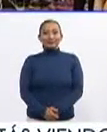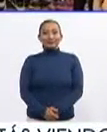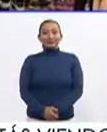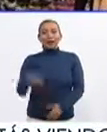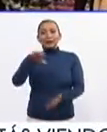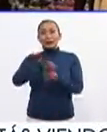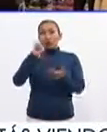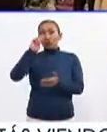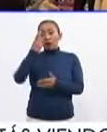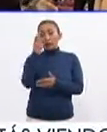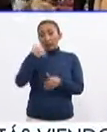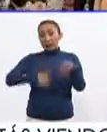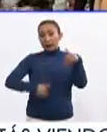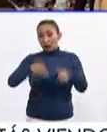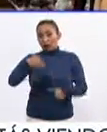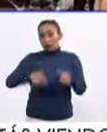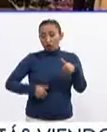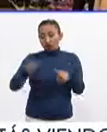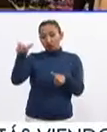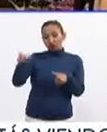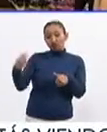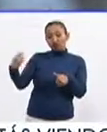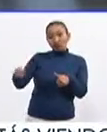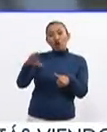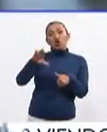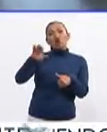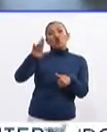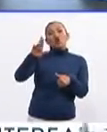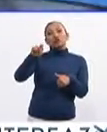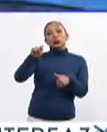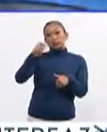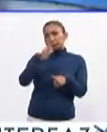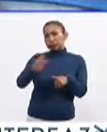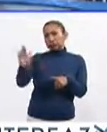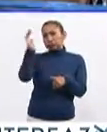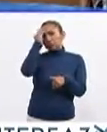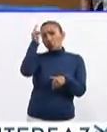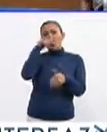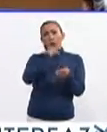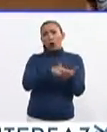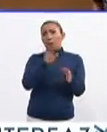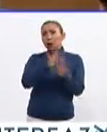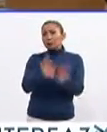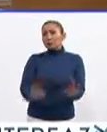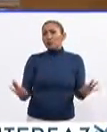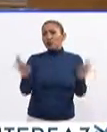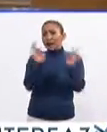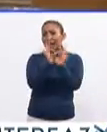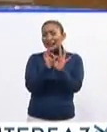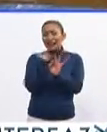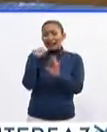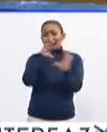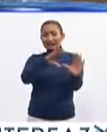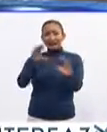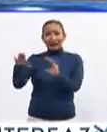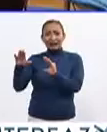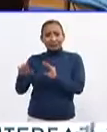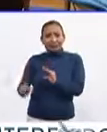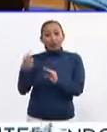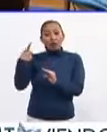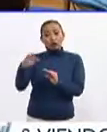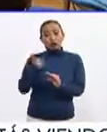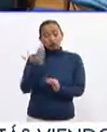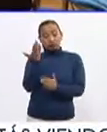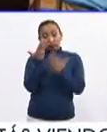El Centro Universitario de Teatro, identificado también como el CUT, es reconocido como uno de los más importantes centros de enseñanza por